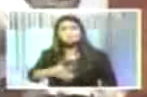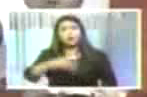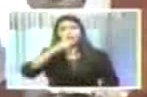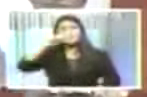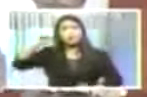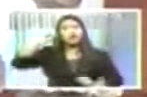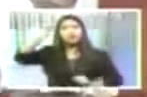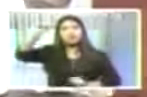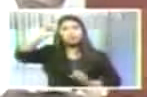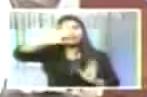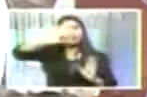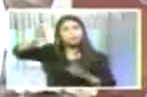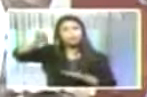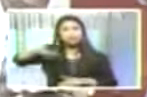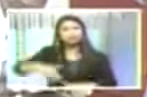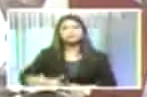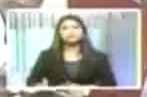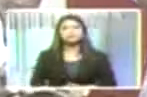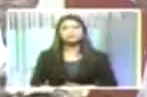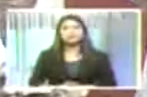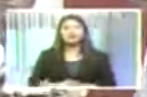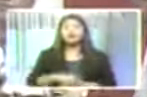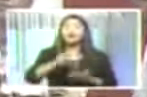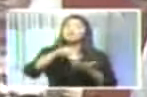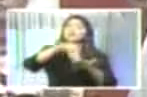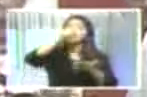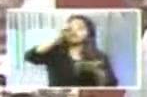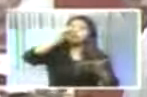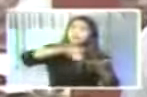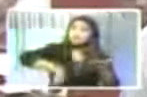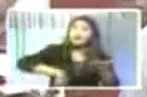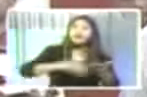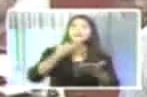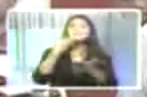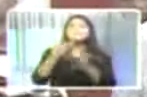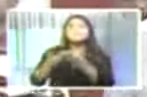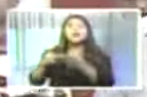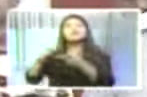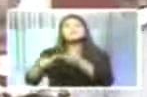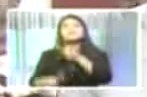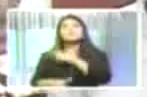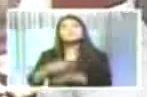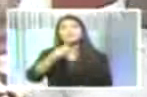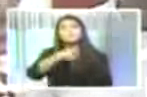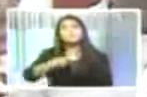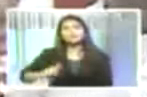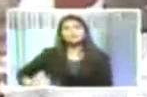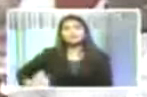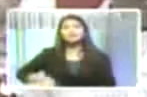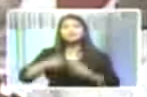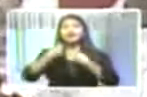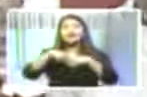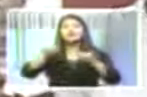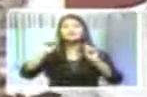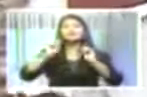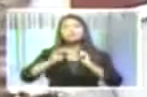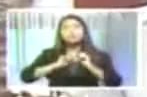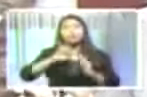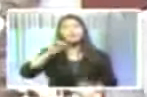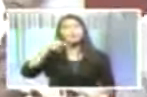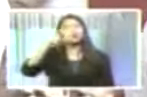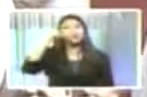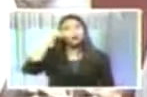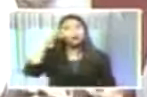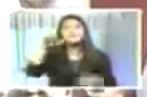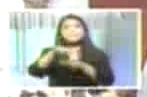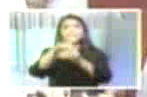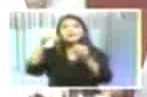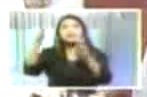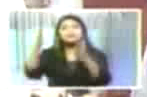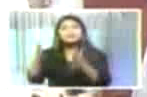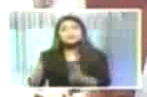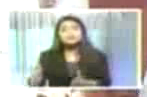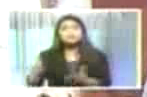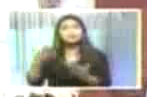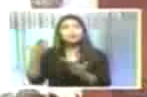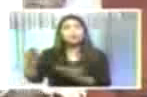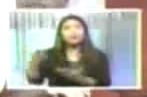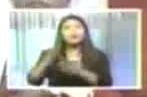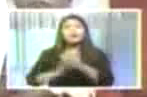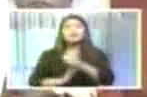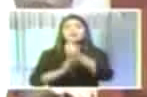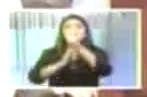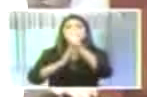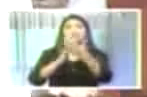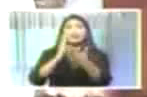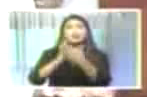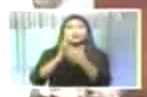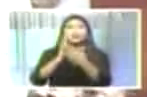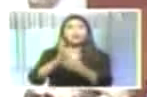Así que yo voy a firmar y le pido al vicepresidente ejecutivo, al vicepresidente Arriaza, al ministro dirigente